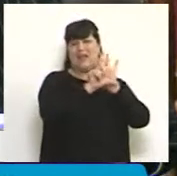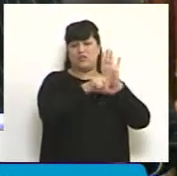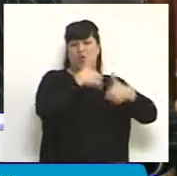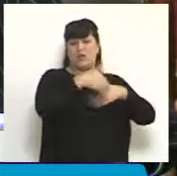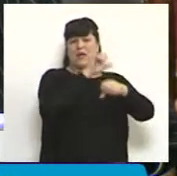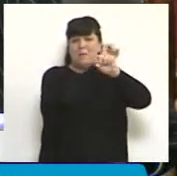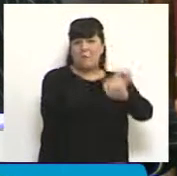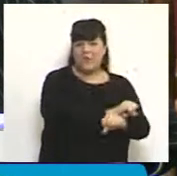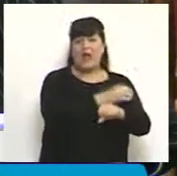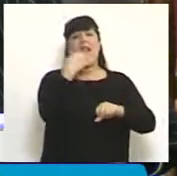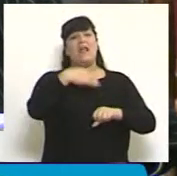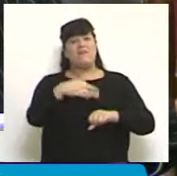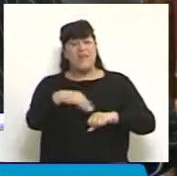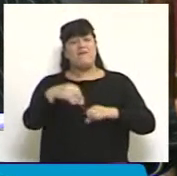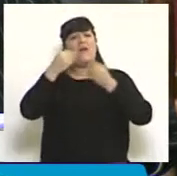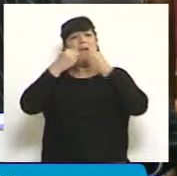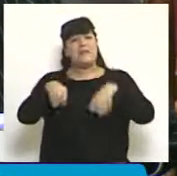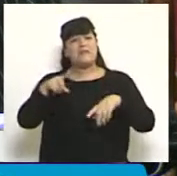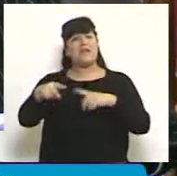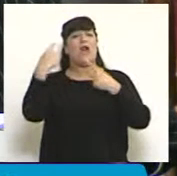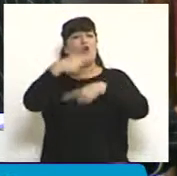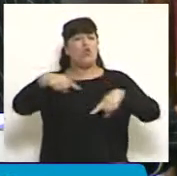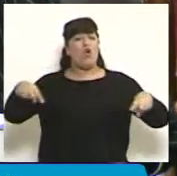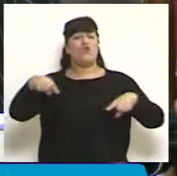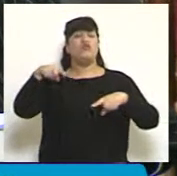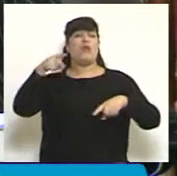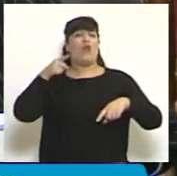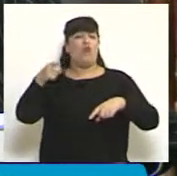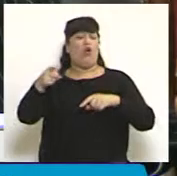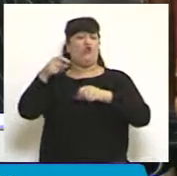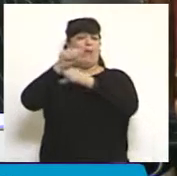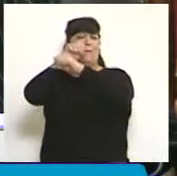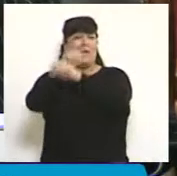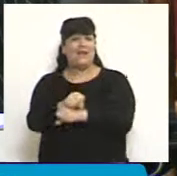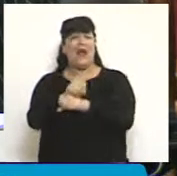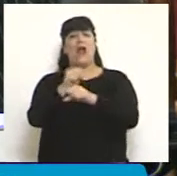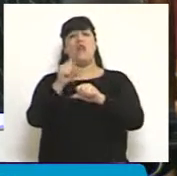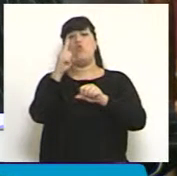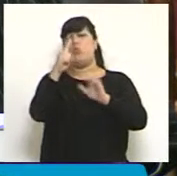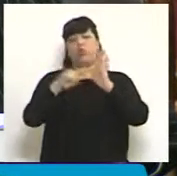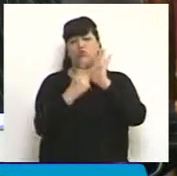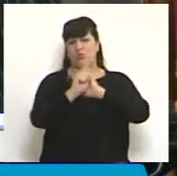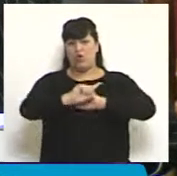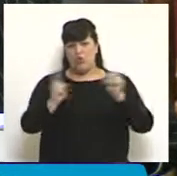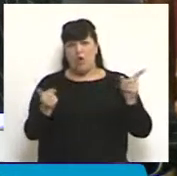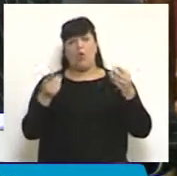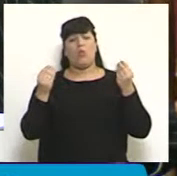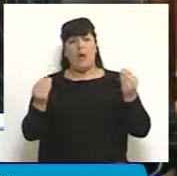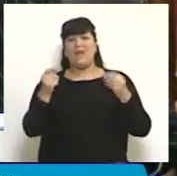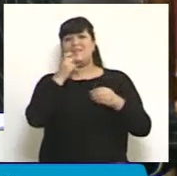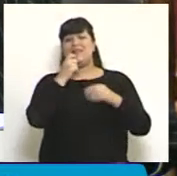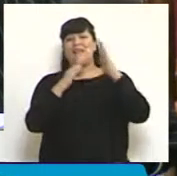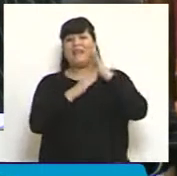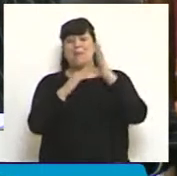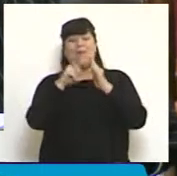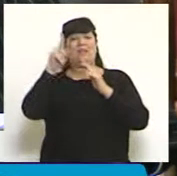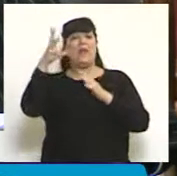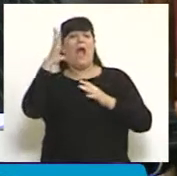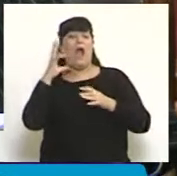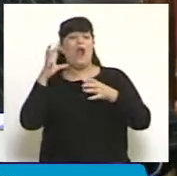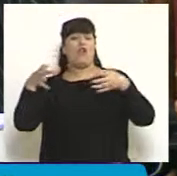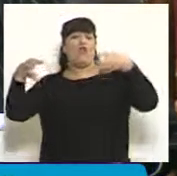deberán iniciarse de oficio todas las acciones penales, con excepción de las siguientes: las que dependieren de instancia privada